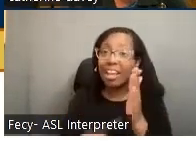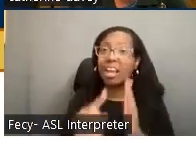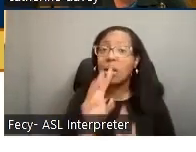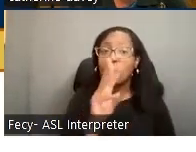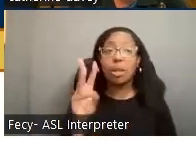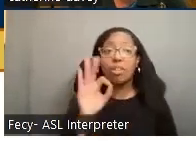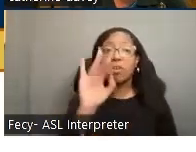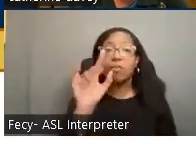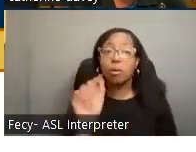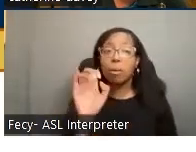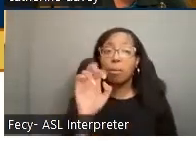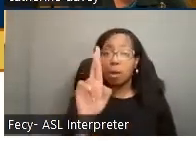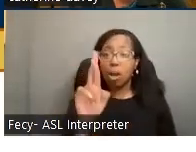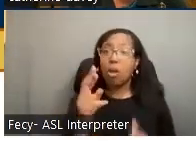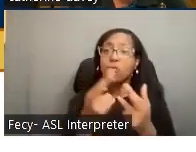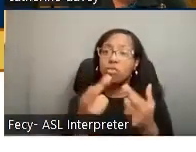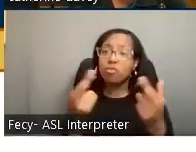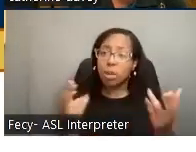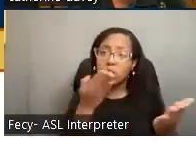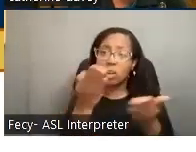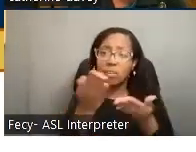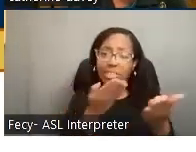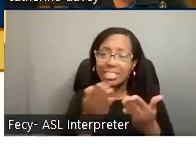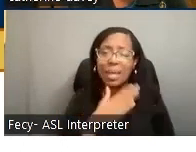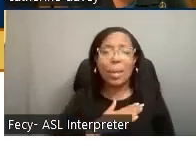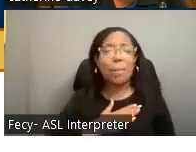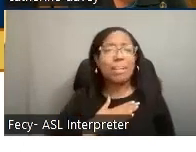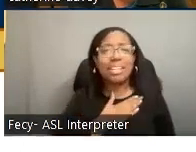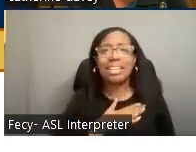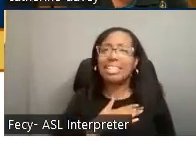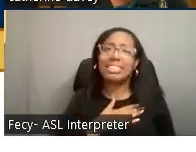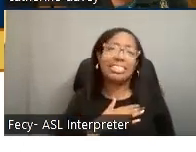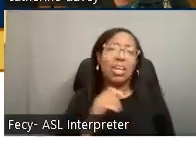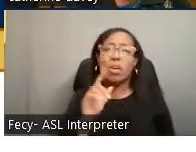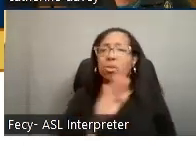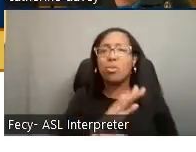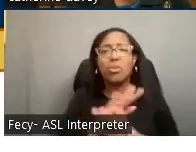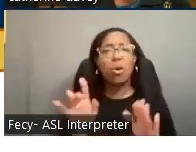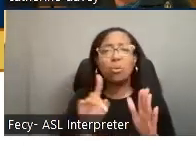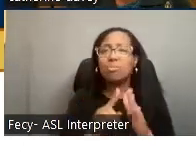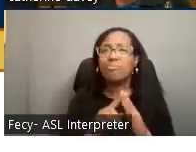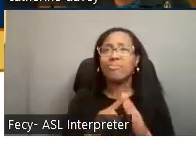del el bar de la Florida. No elija a una persona al azar o a cualquier persona